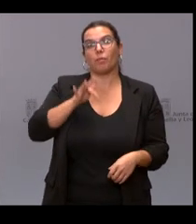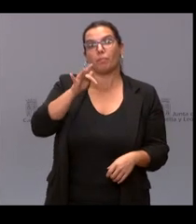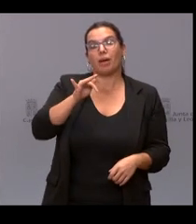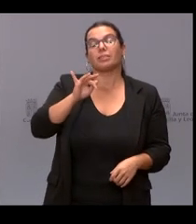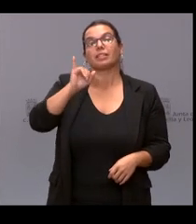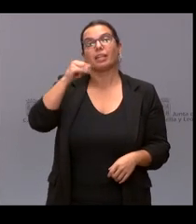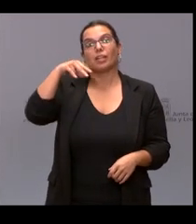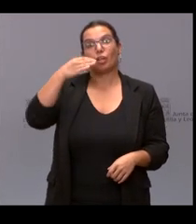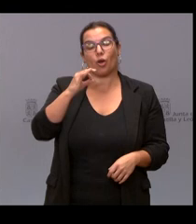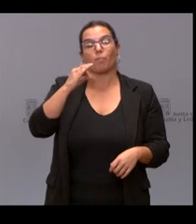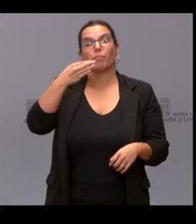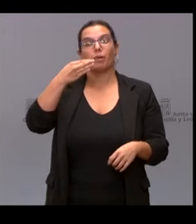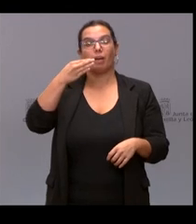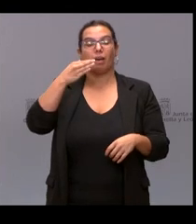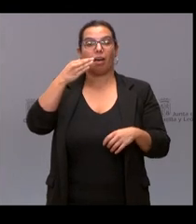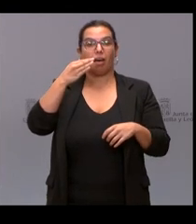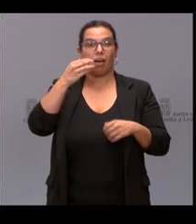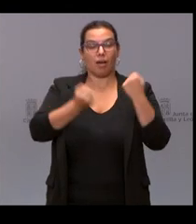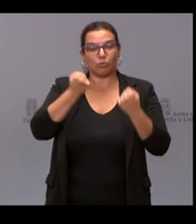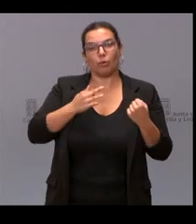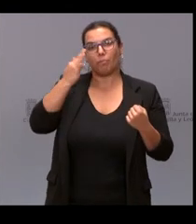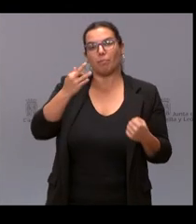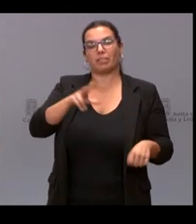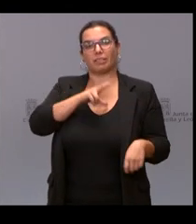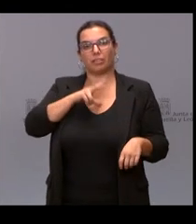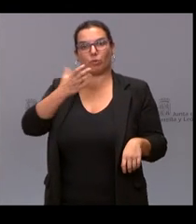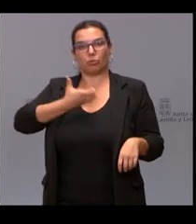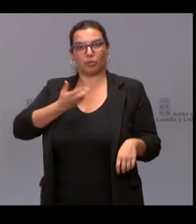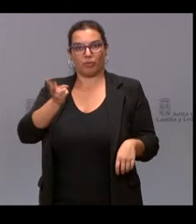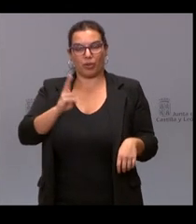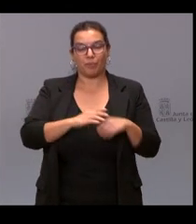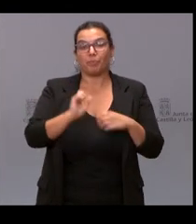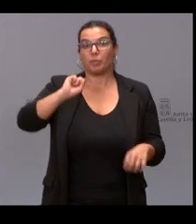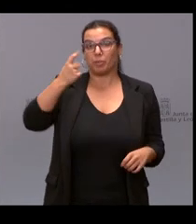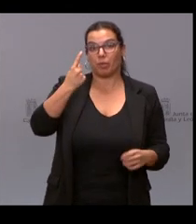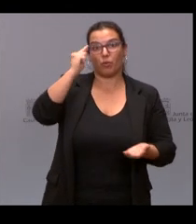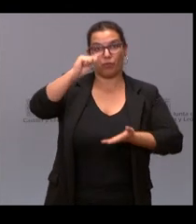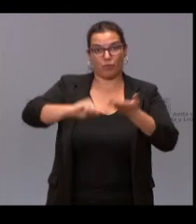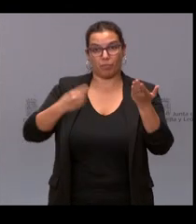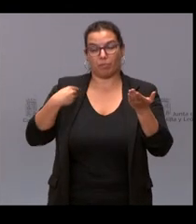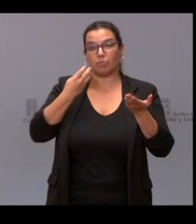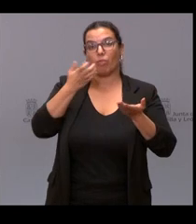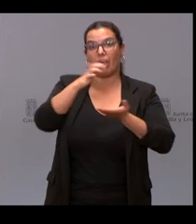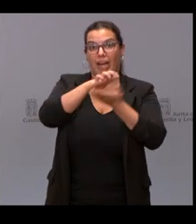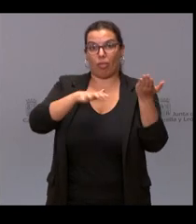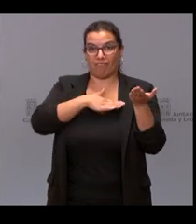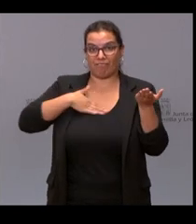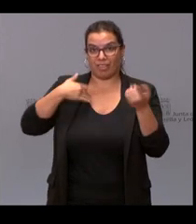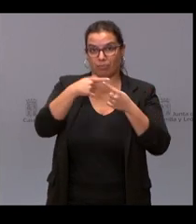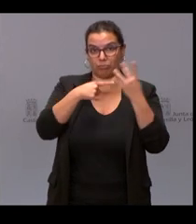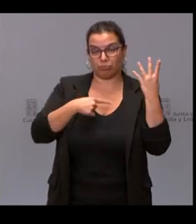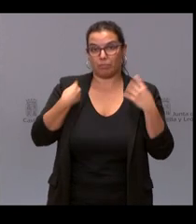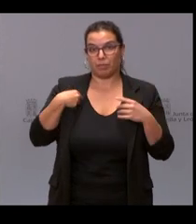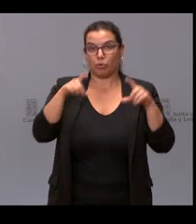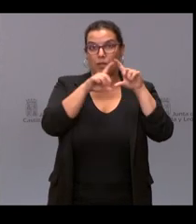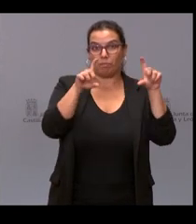y el excelentísimo Ayuntamiento de Valladolid. En primer lugar, se va a proceder a la firma de la declaración de intenciones entre Innovat